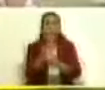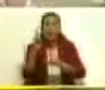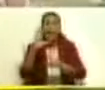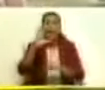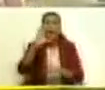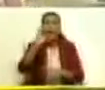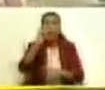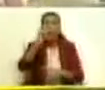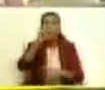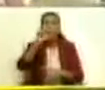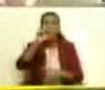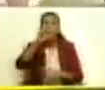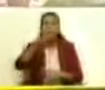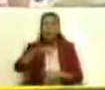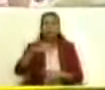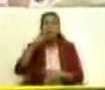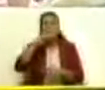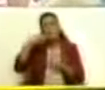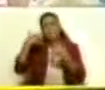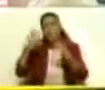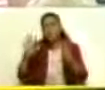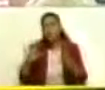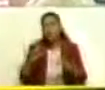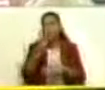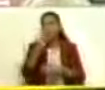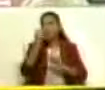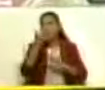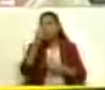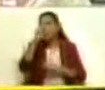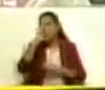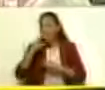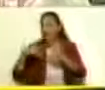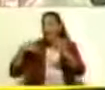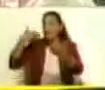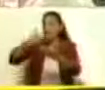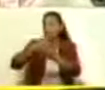ECOVEN, desde hace aproximadamente 12 años.